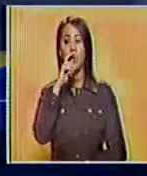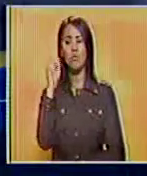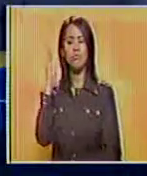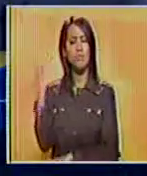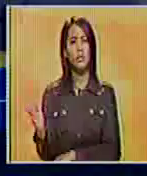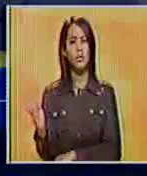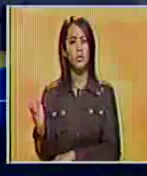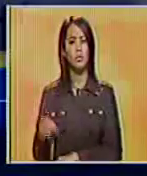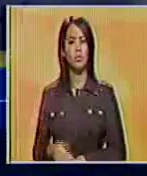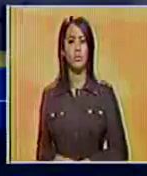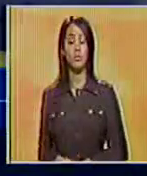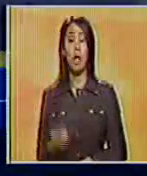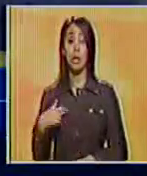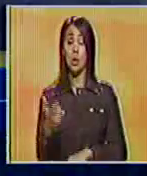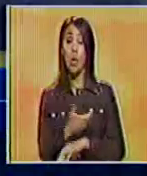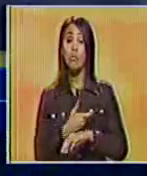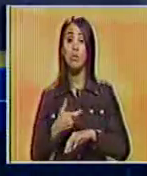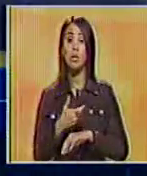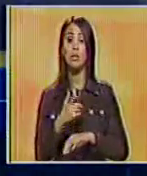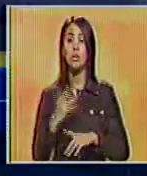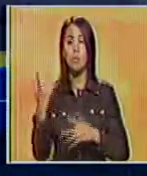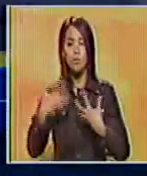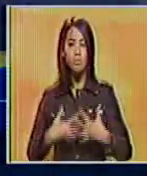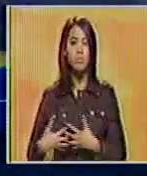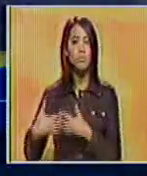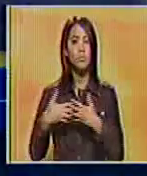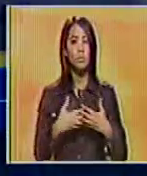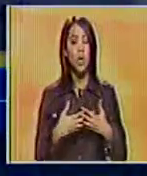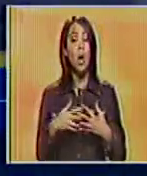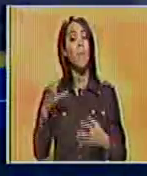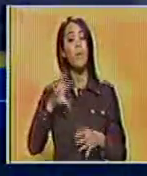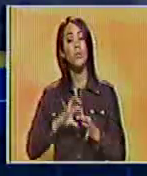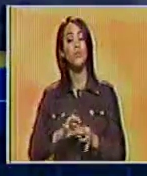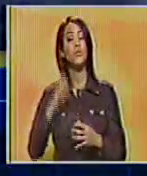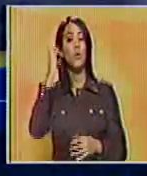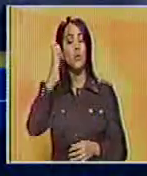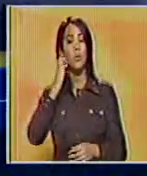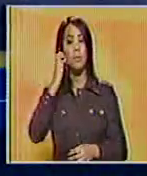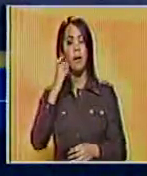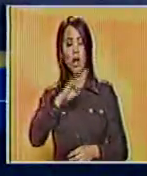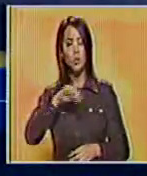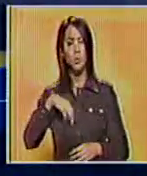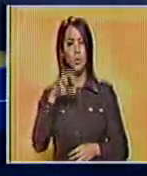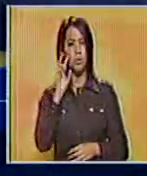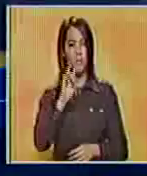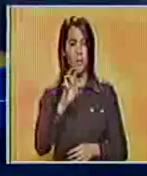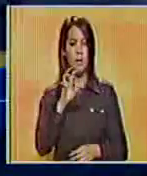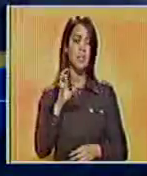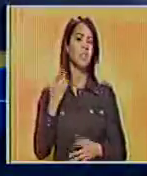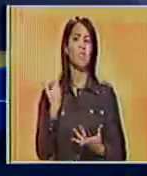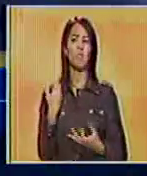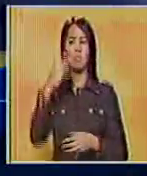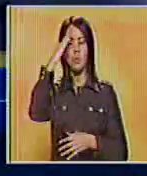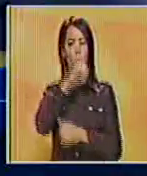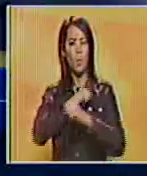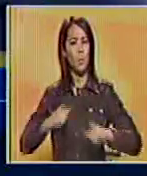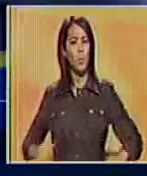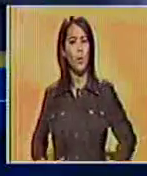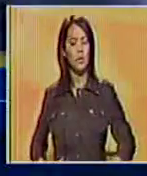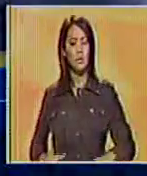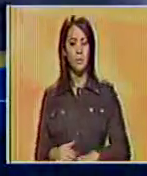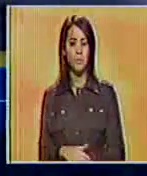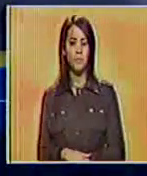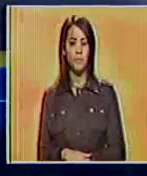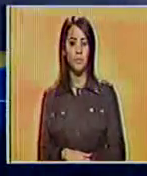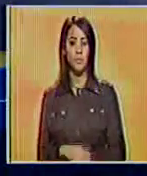en su gobierno por eeuu por la unión europea nuestro país ha sido amenazado con una operación militar directamente por parte